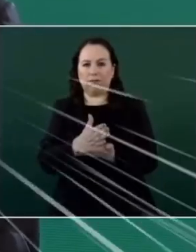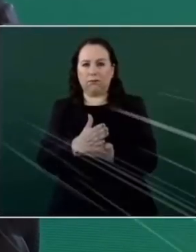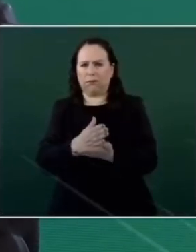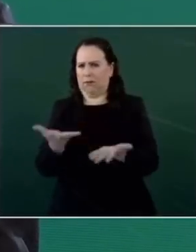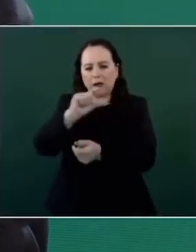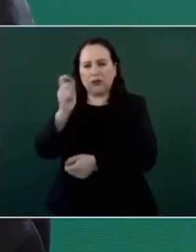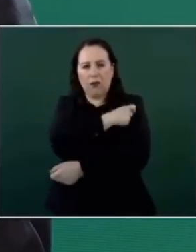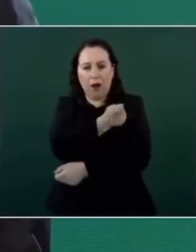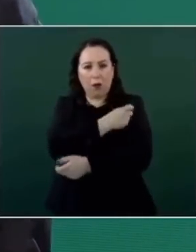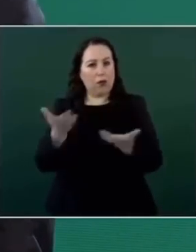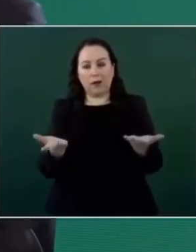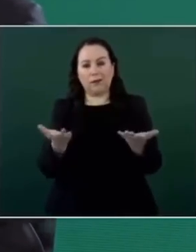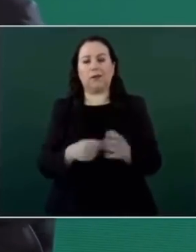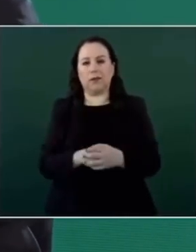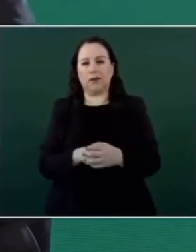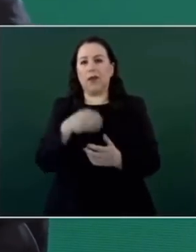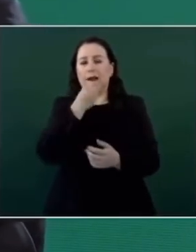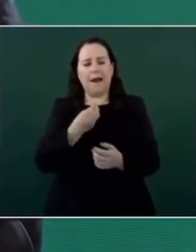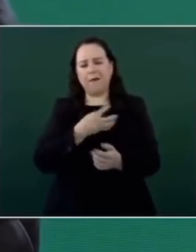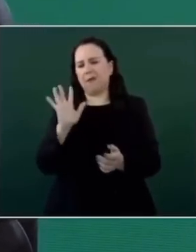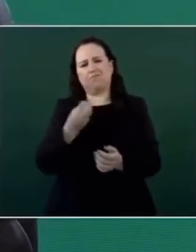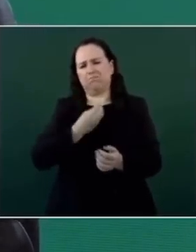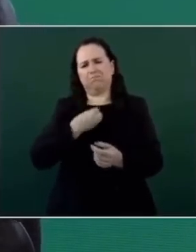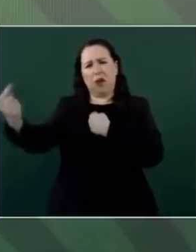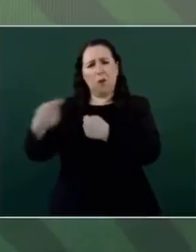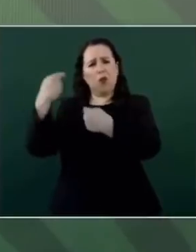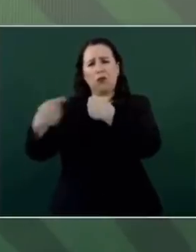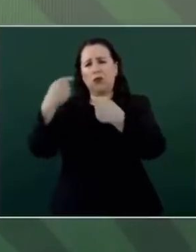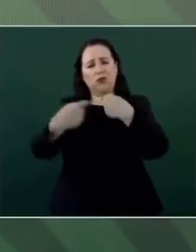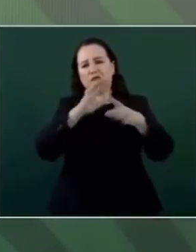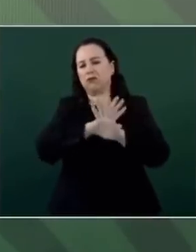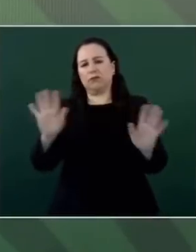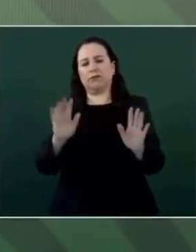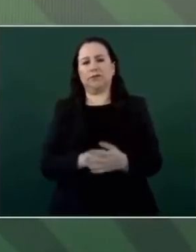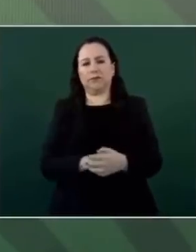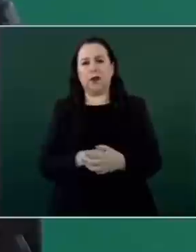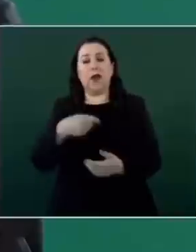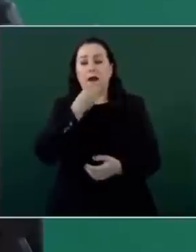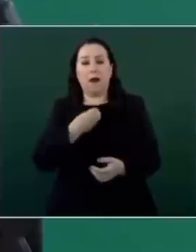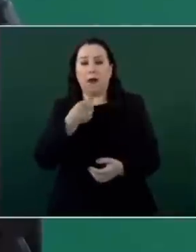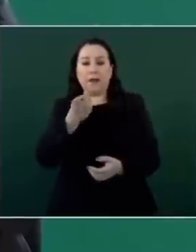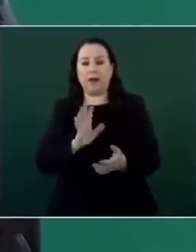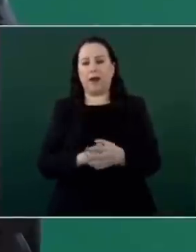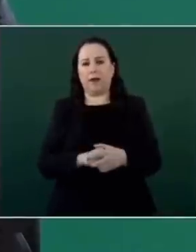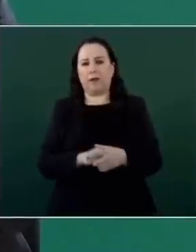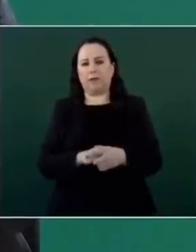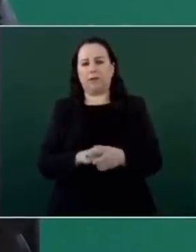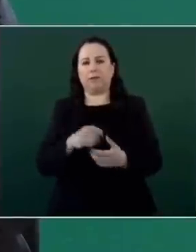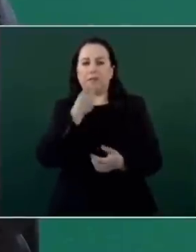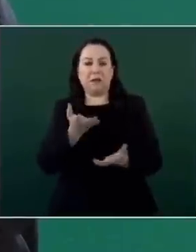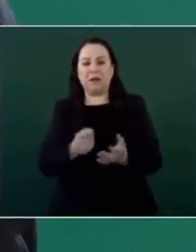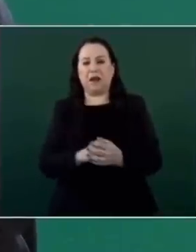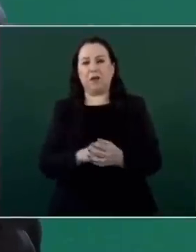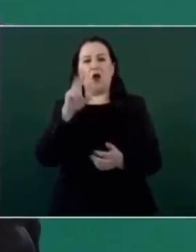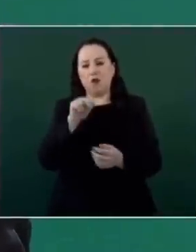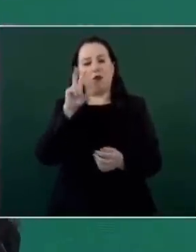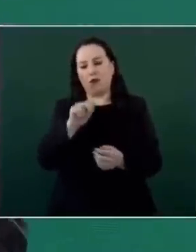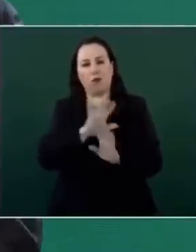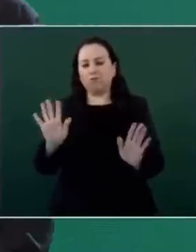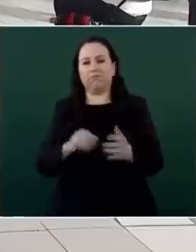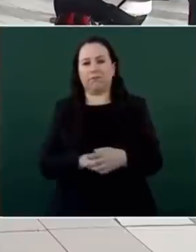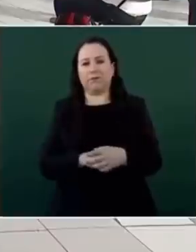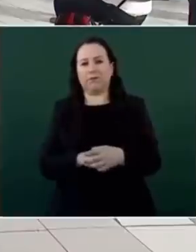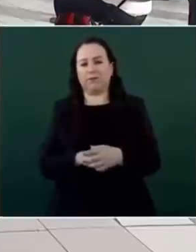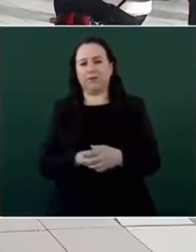eso es pecado social. Y aunque ataquen y ataquen y ataquen, no digo lo que diga mi dedito. No, no, no, a